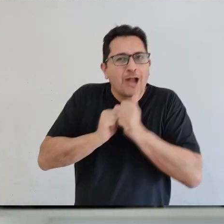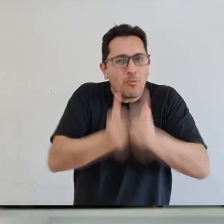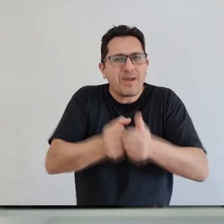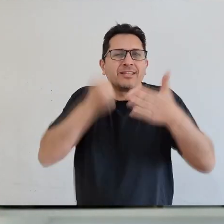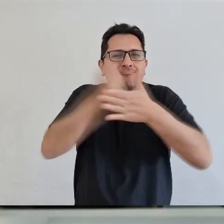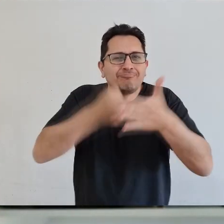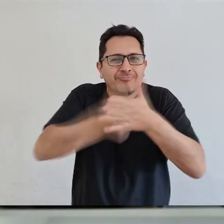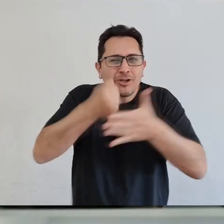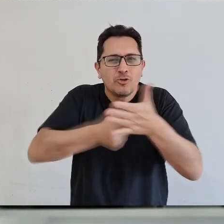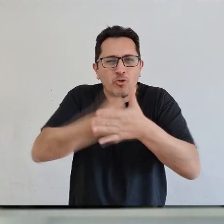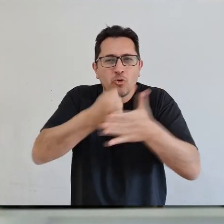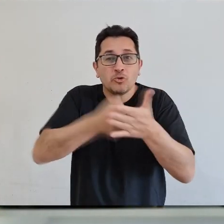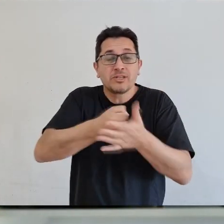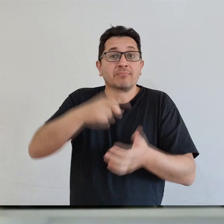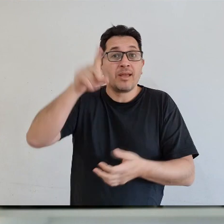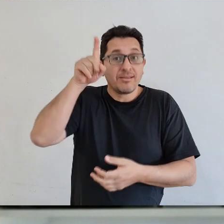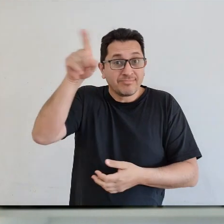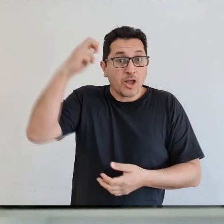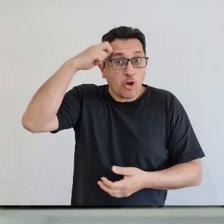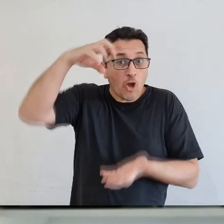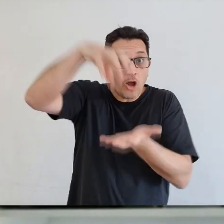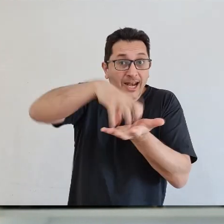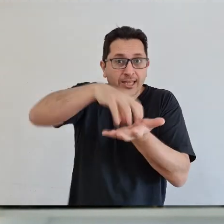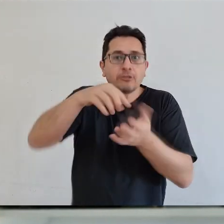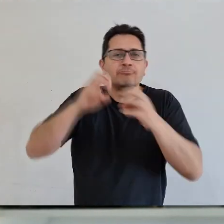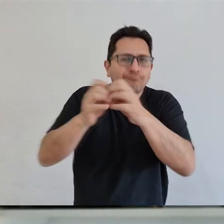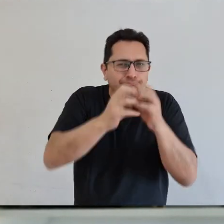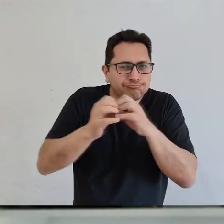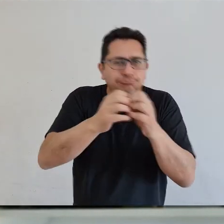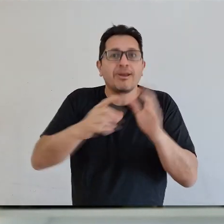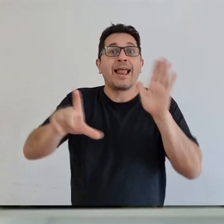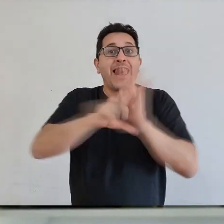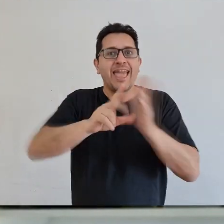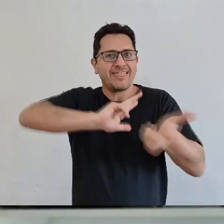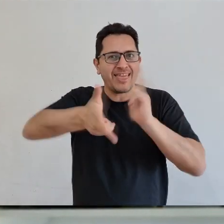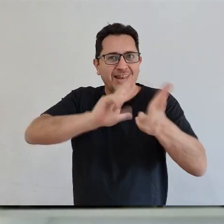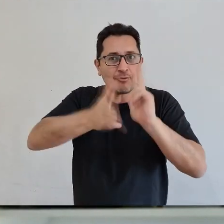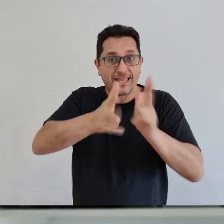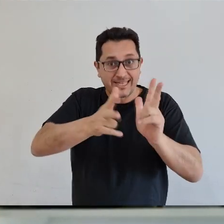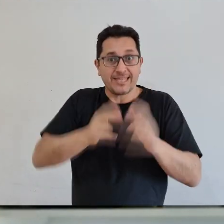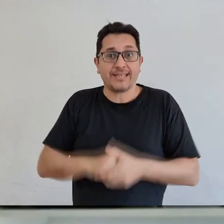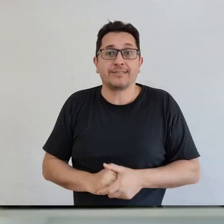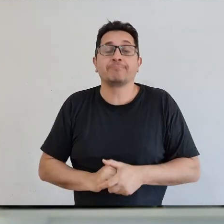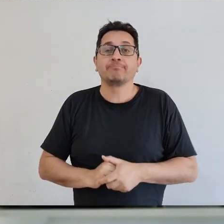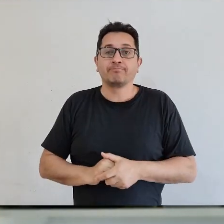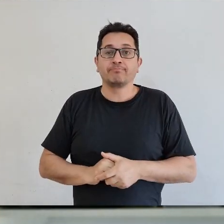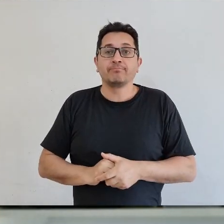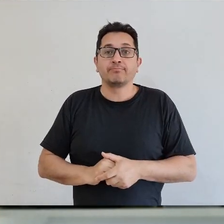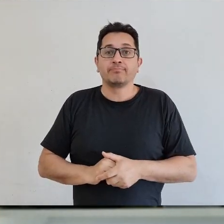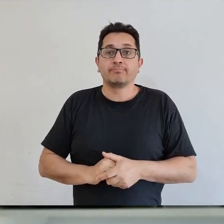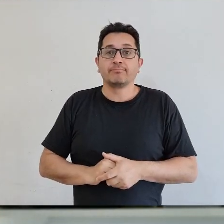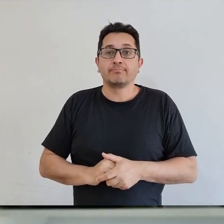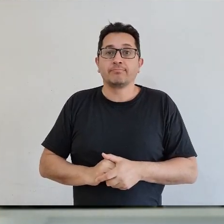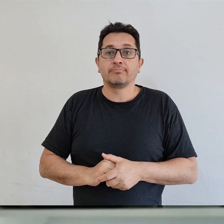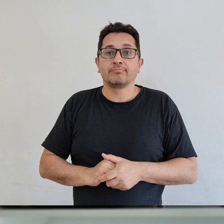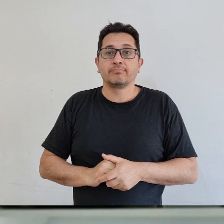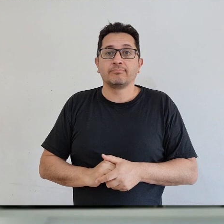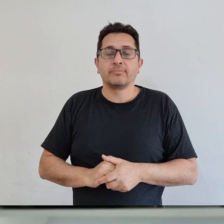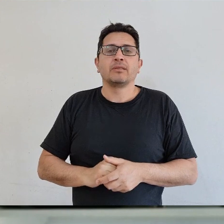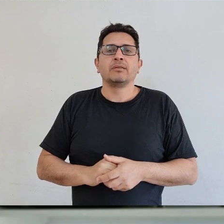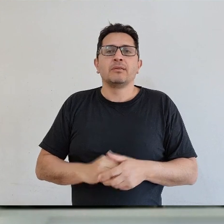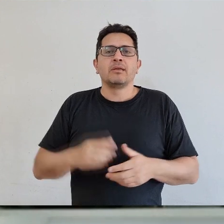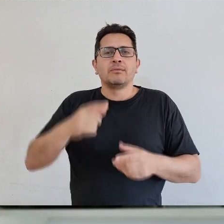acompañemos en su lucha y se trata el proyecto de ley de lengua de señas Argentina en el congreso